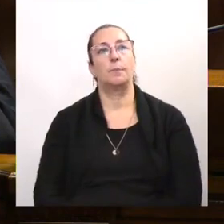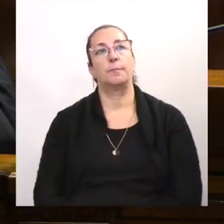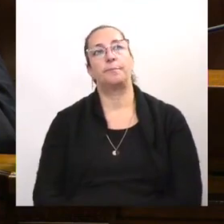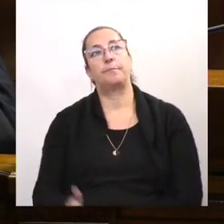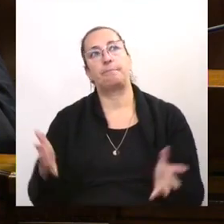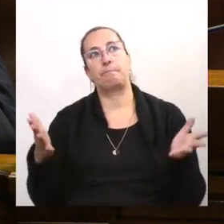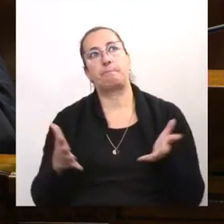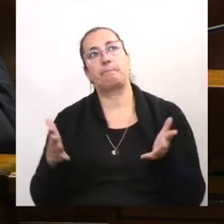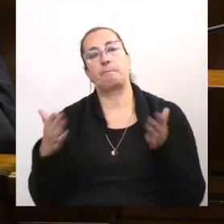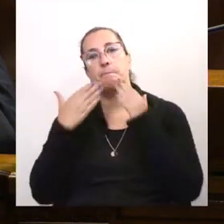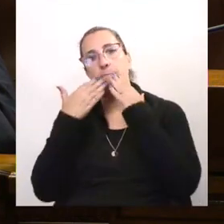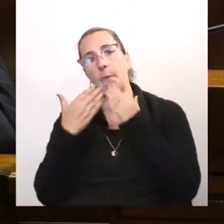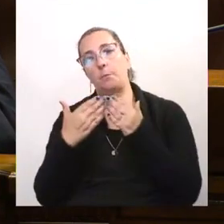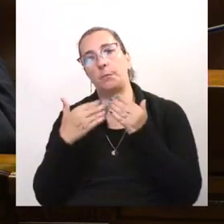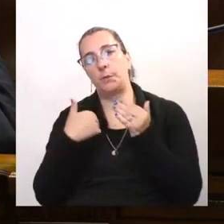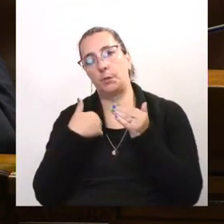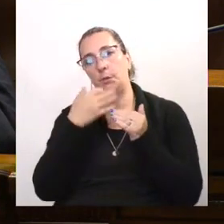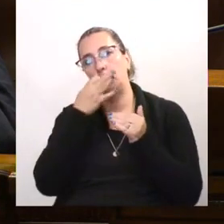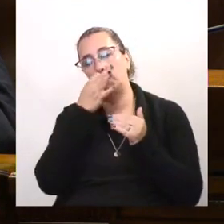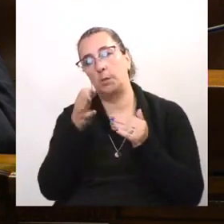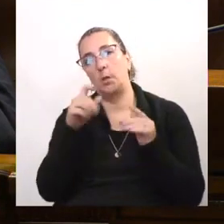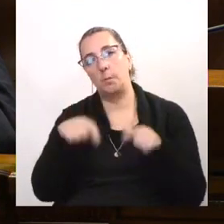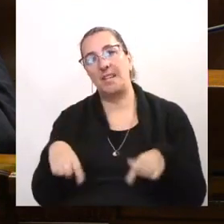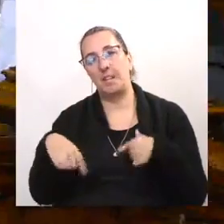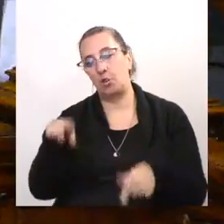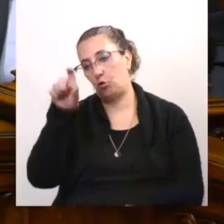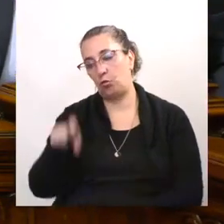pregunta que yo transmito a los ministros